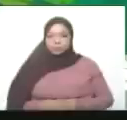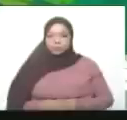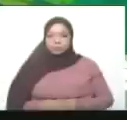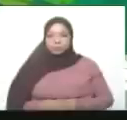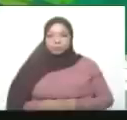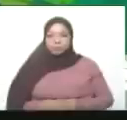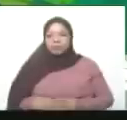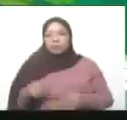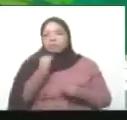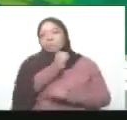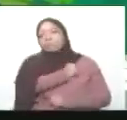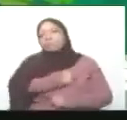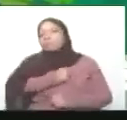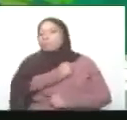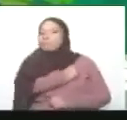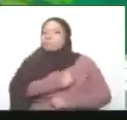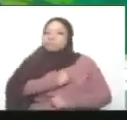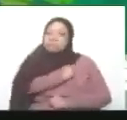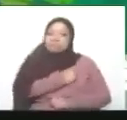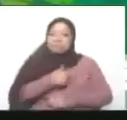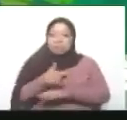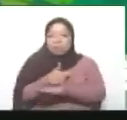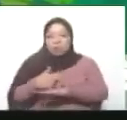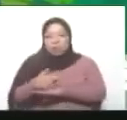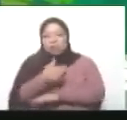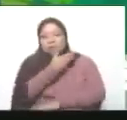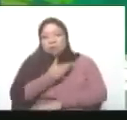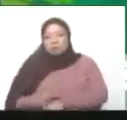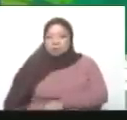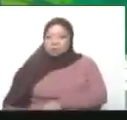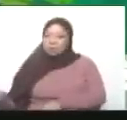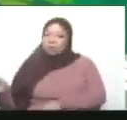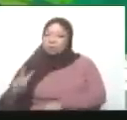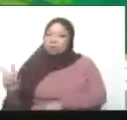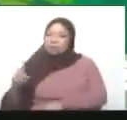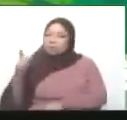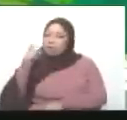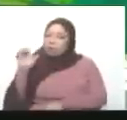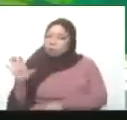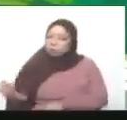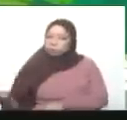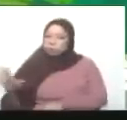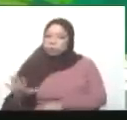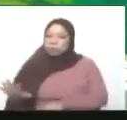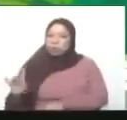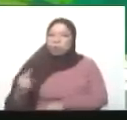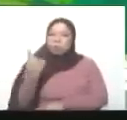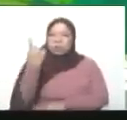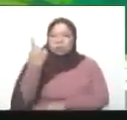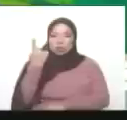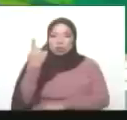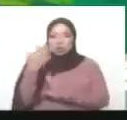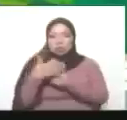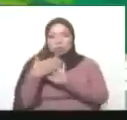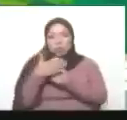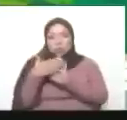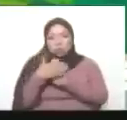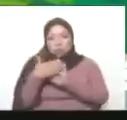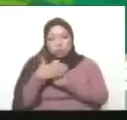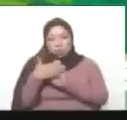Y lamentablemente de los gobernantes de Guyana Aquí hay una sola solución y lo